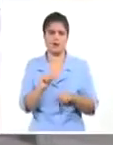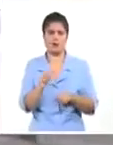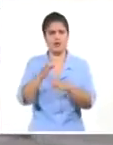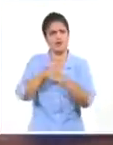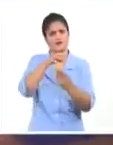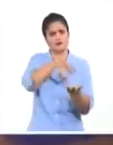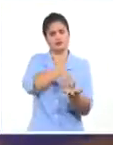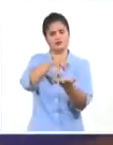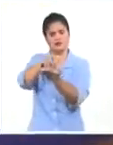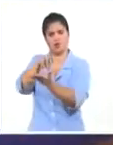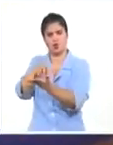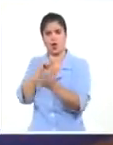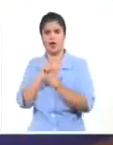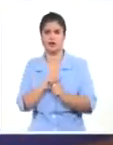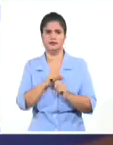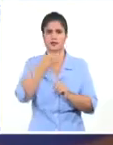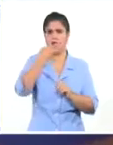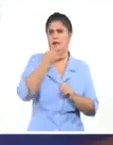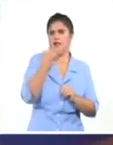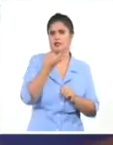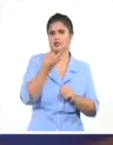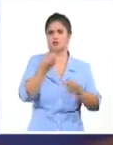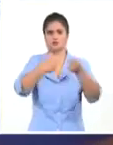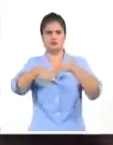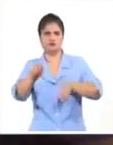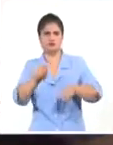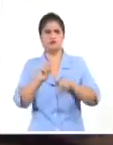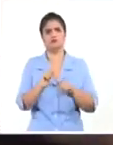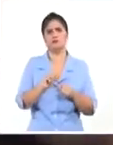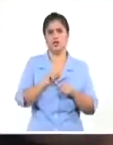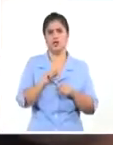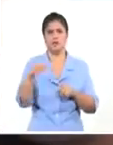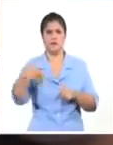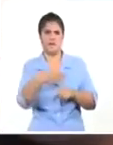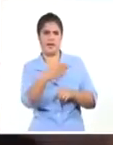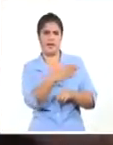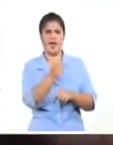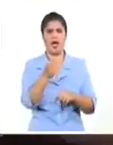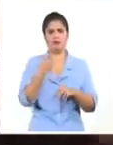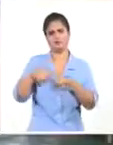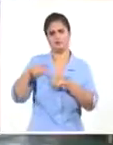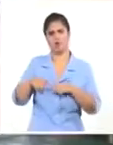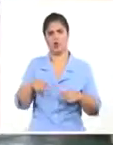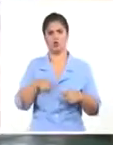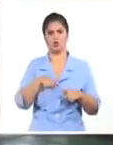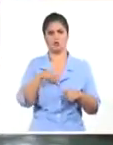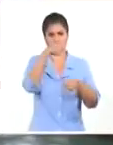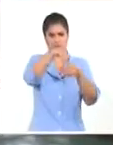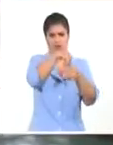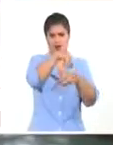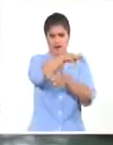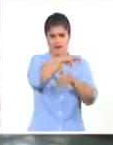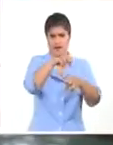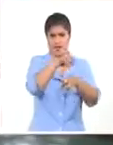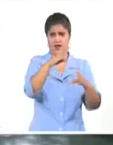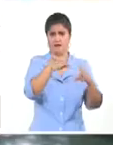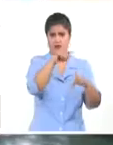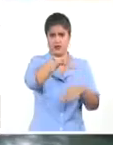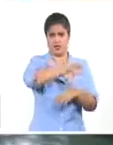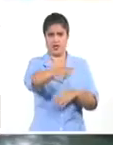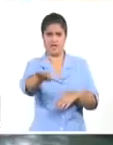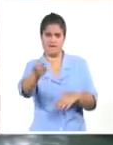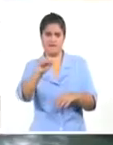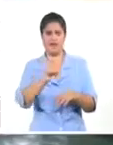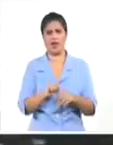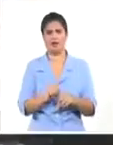de captura, procesamiento y comercialización de los productos del mar, además de indagar sobre las condiciones de trabajo en esta entidad.